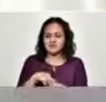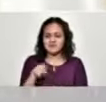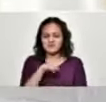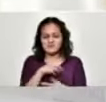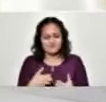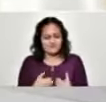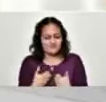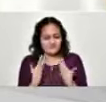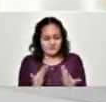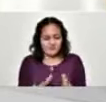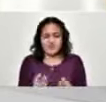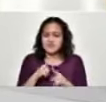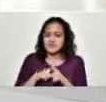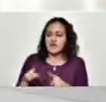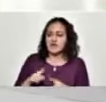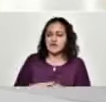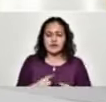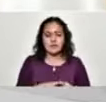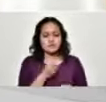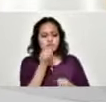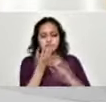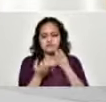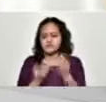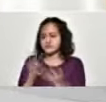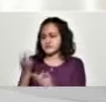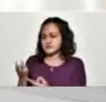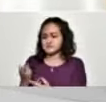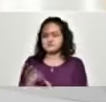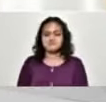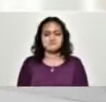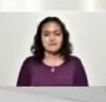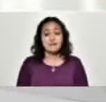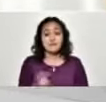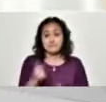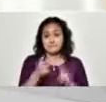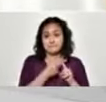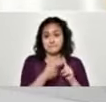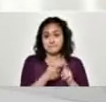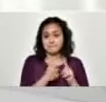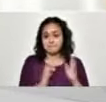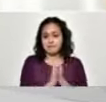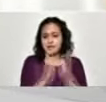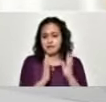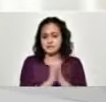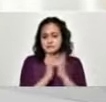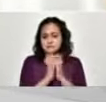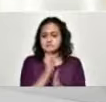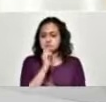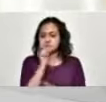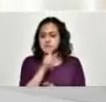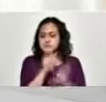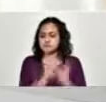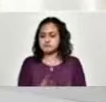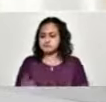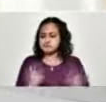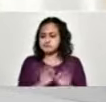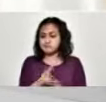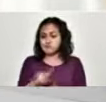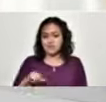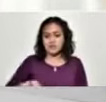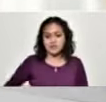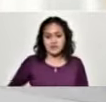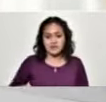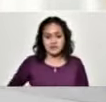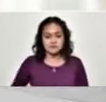Que se expresaron de diferentes maneras, ¿sí? Primero, la participación misma es una forma muy